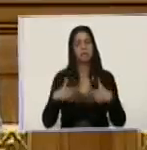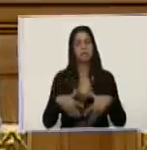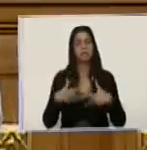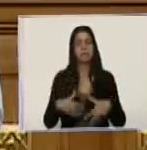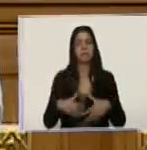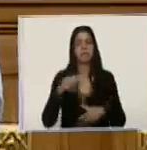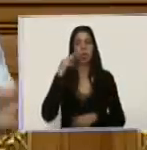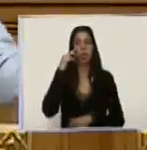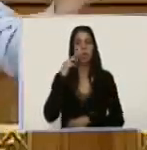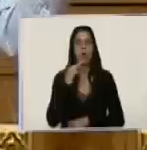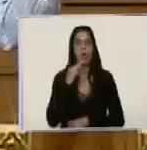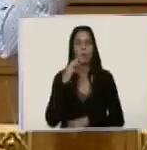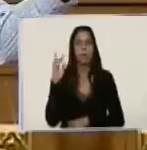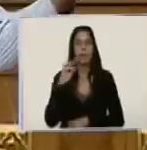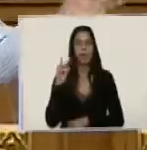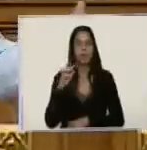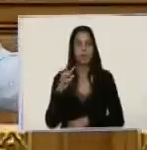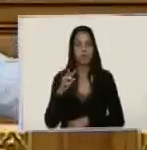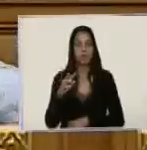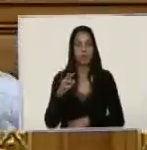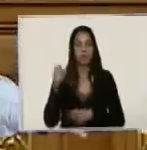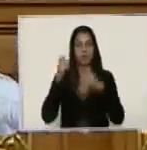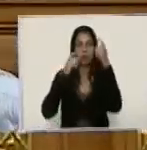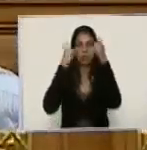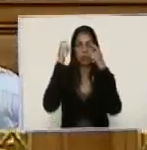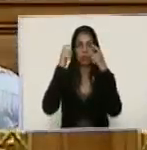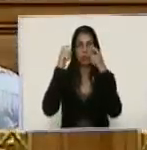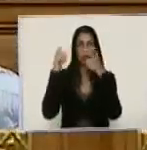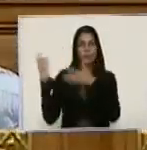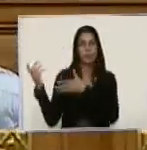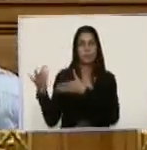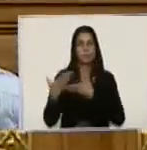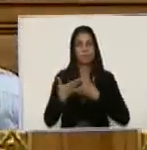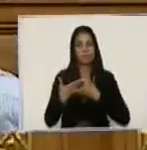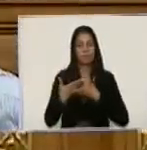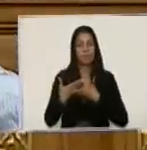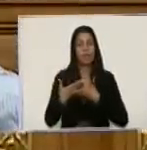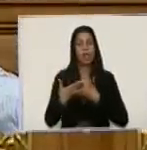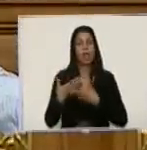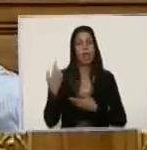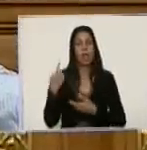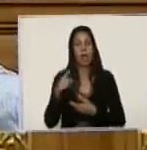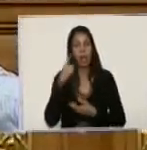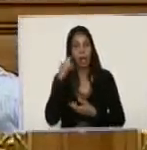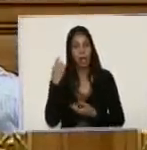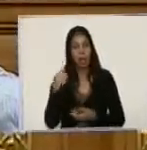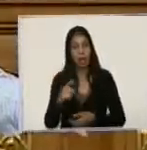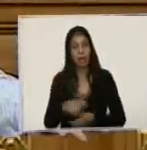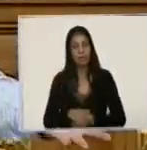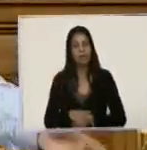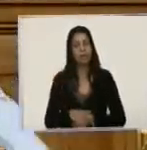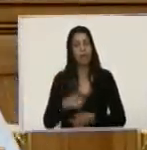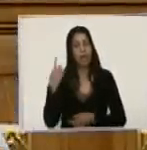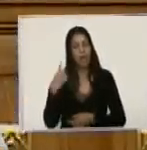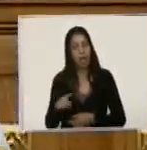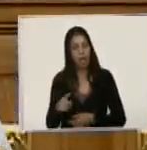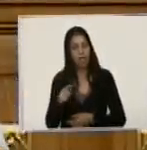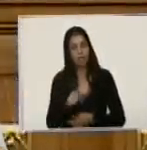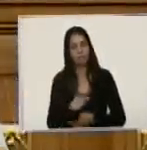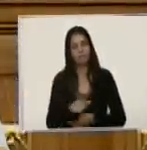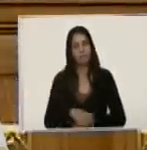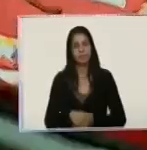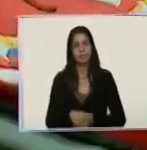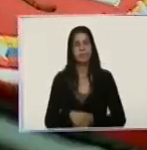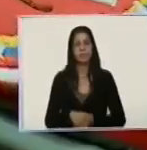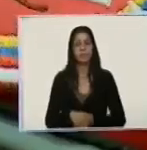bolivariano que despertó Chávez. Ahí está, ahí está. Cuando uno